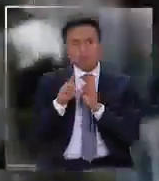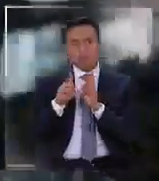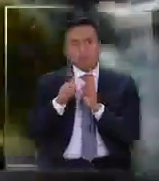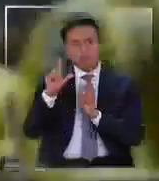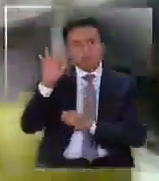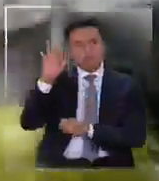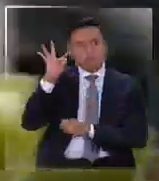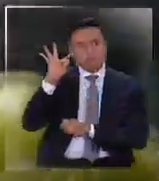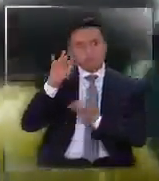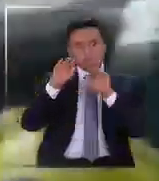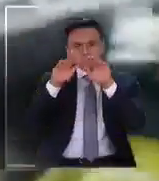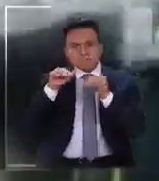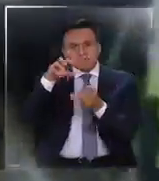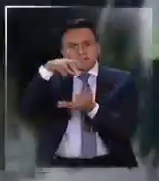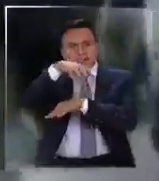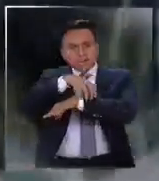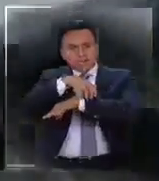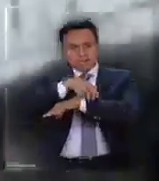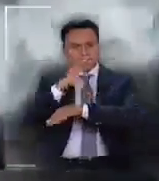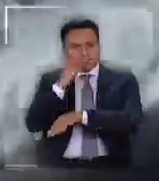27F en esa misma región.